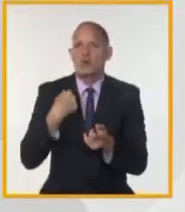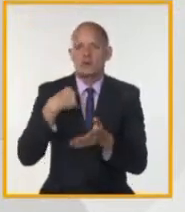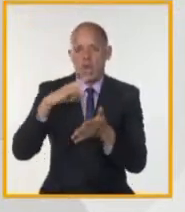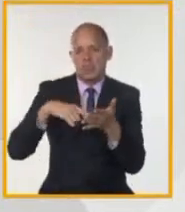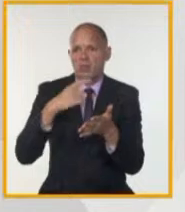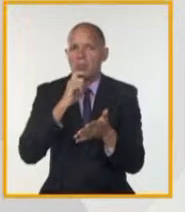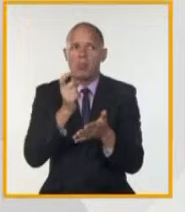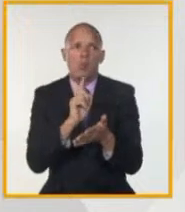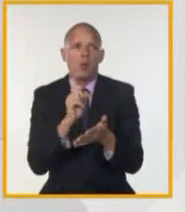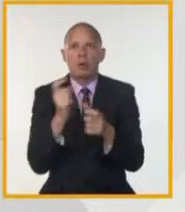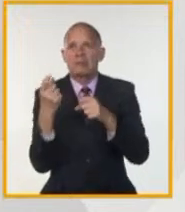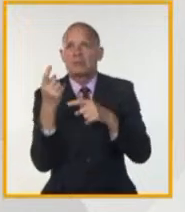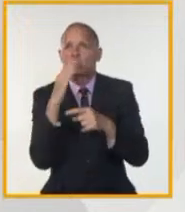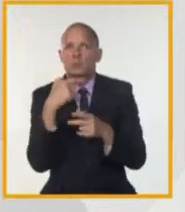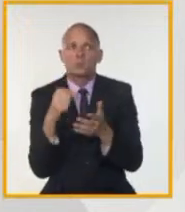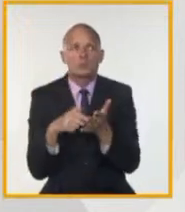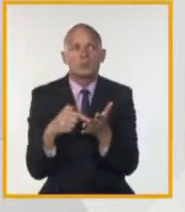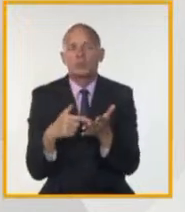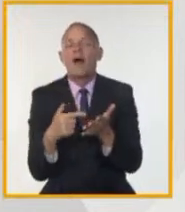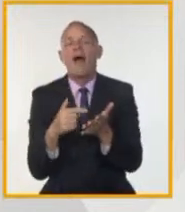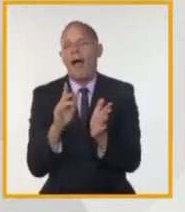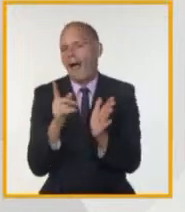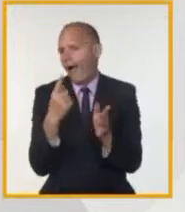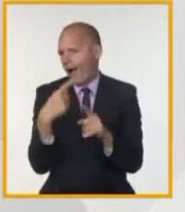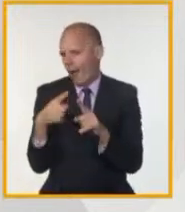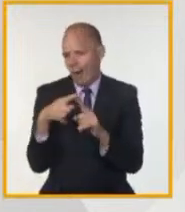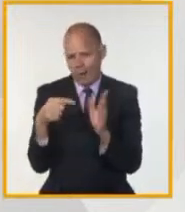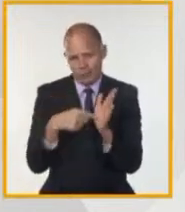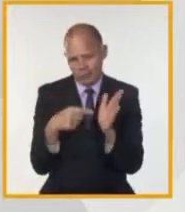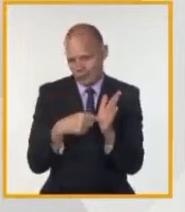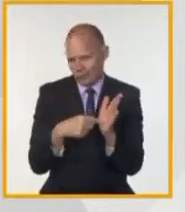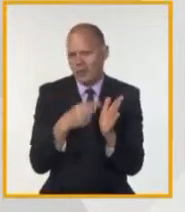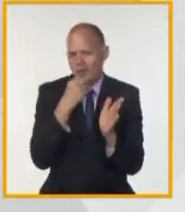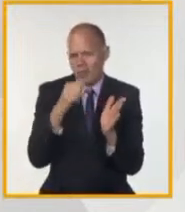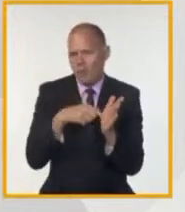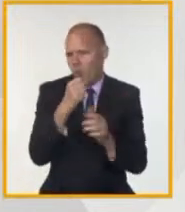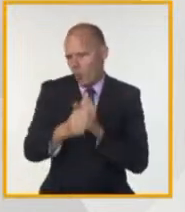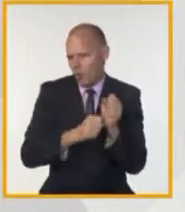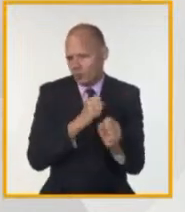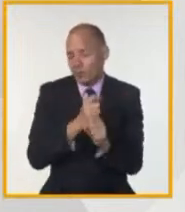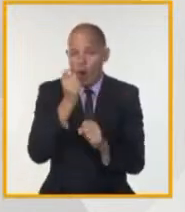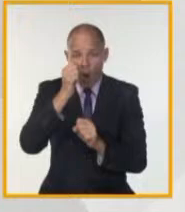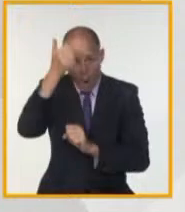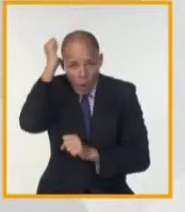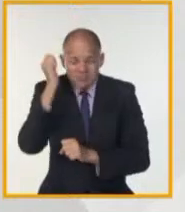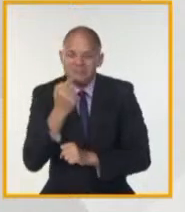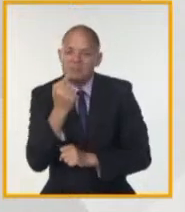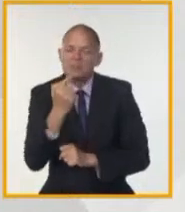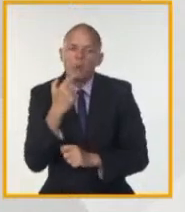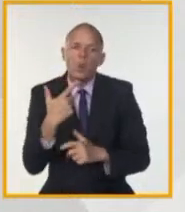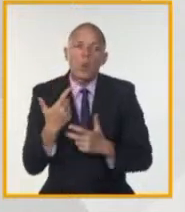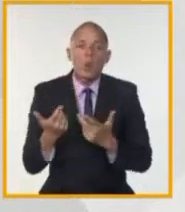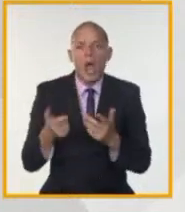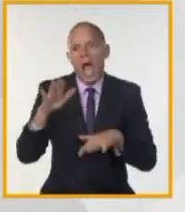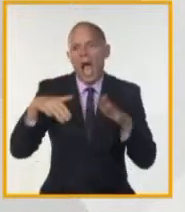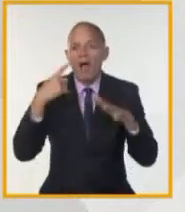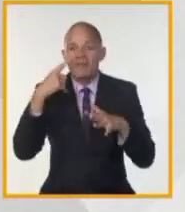Viajando, Walter, ahora también con el tema de los déficits de corriente, los apagones, que a veces las agencias